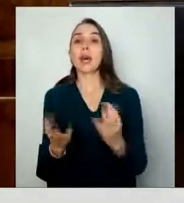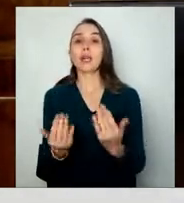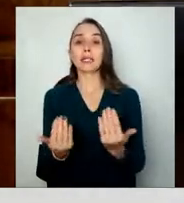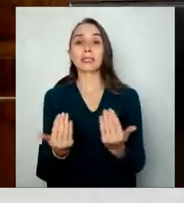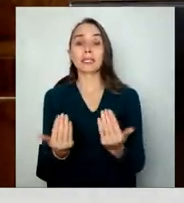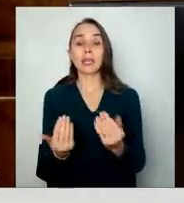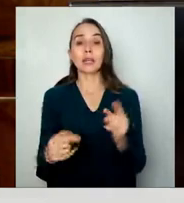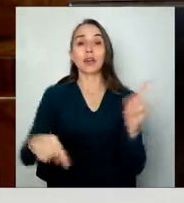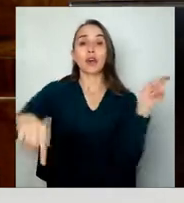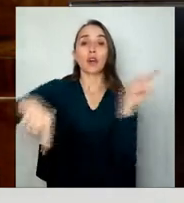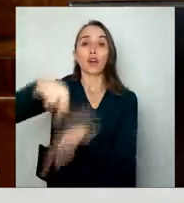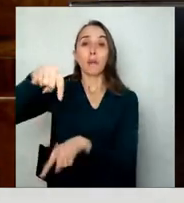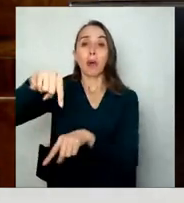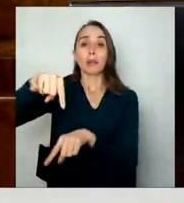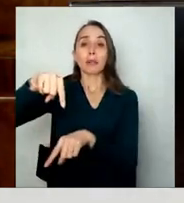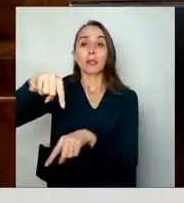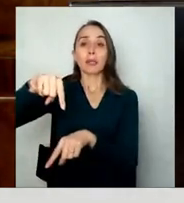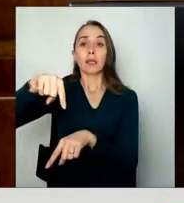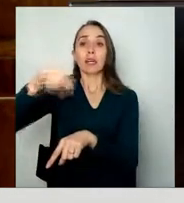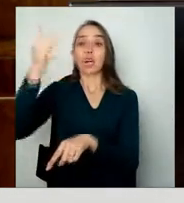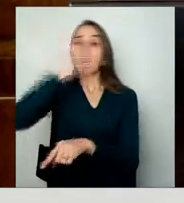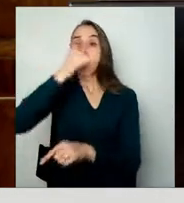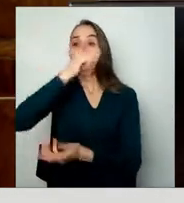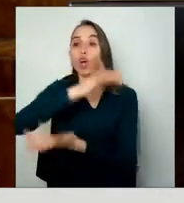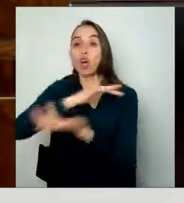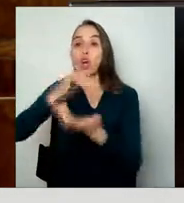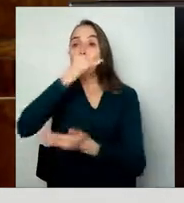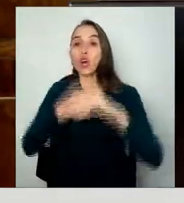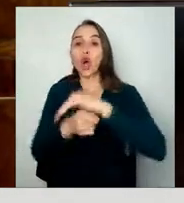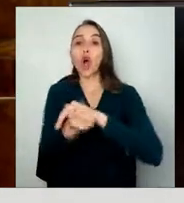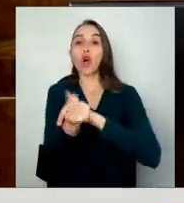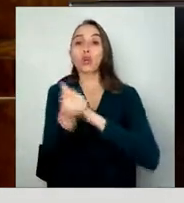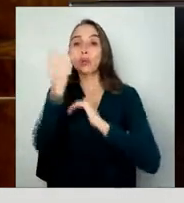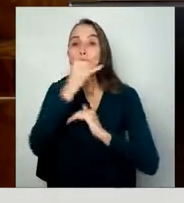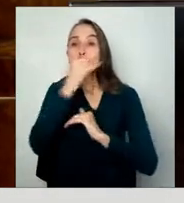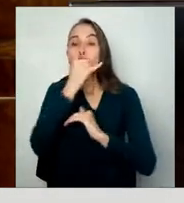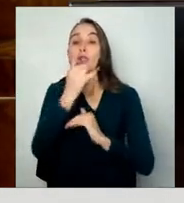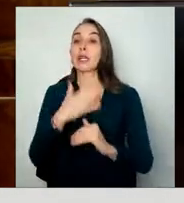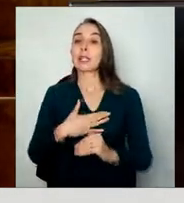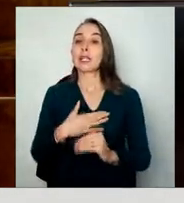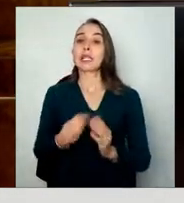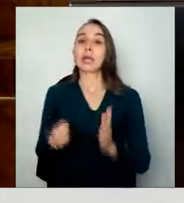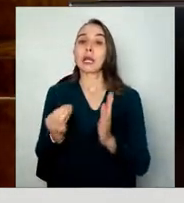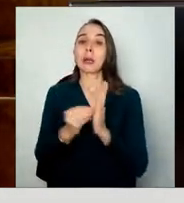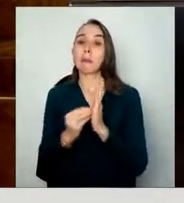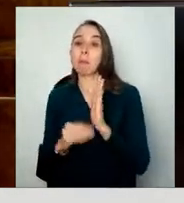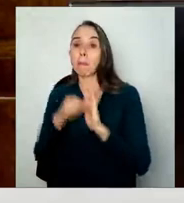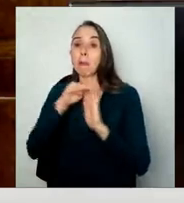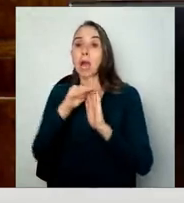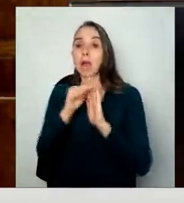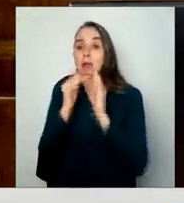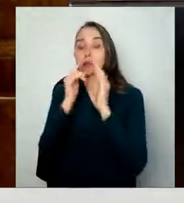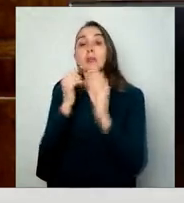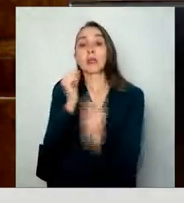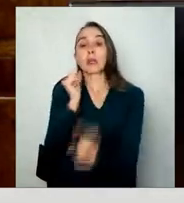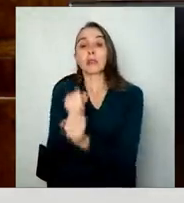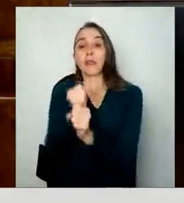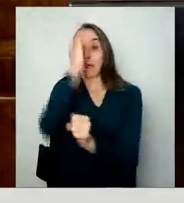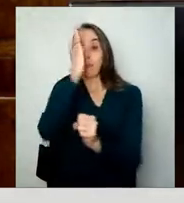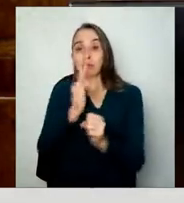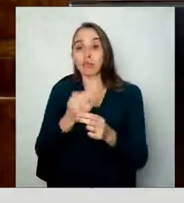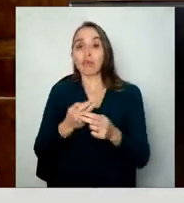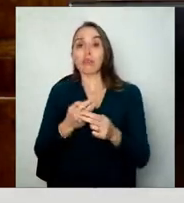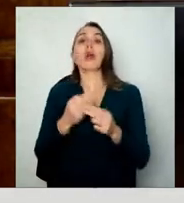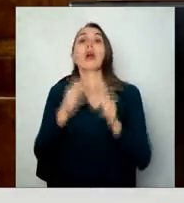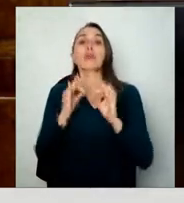efectivamente lo que es corrupción y donde se quiere aumentar los estándares de prioridad de transparencia haciendo un sistema de compras públicas